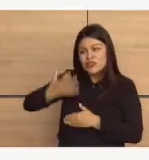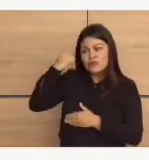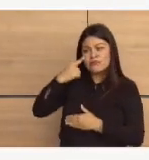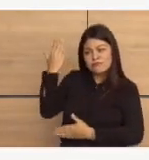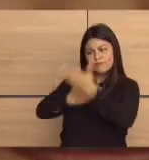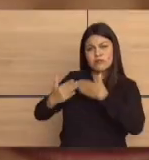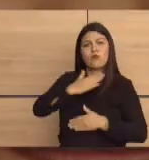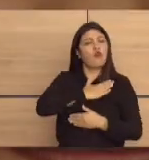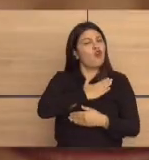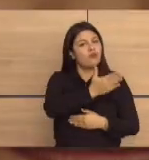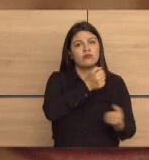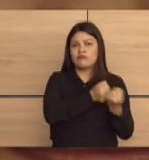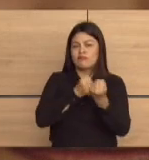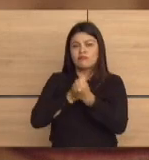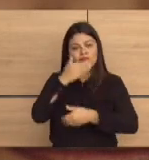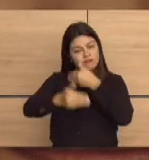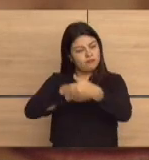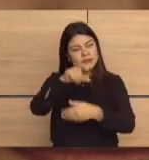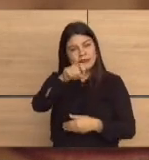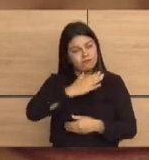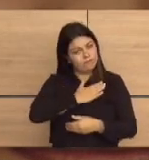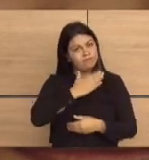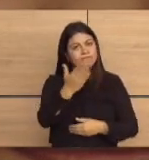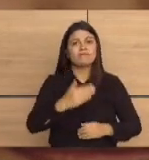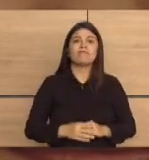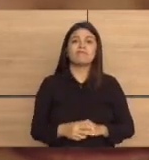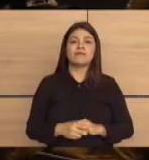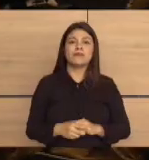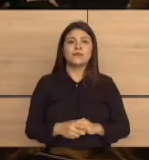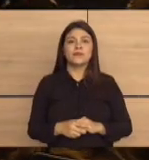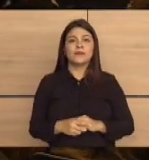apoyar todos estos procesos fundamentales.